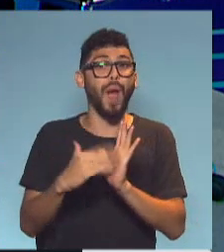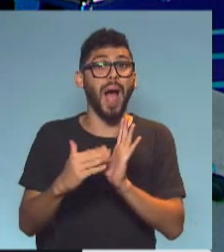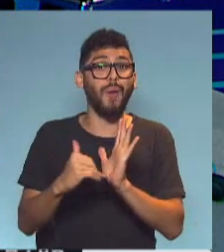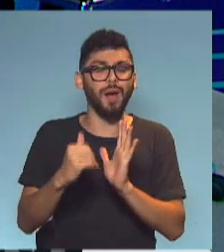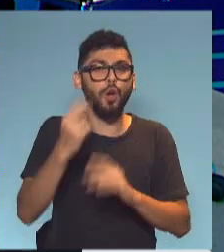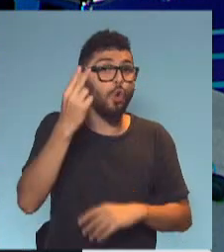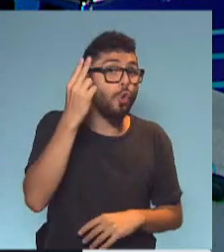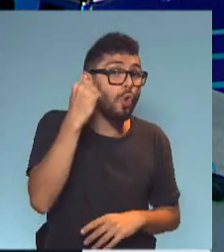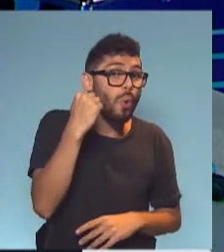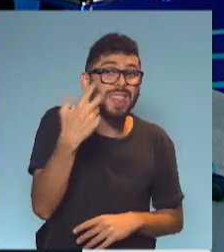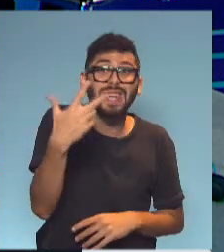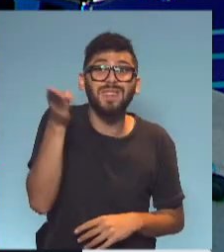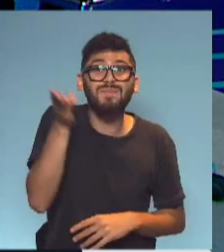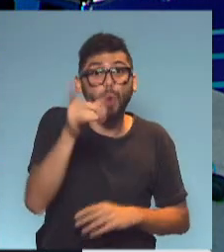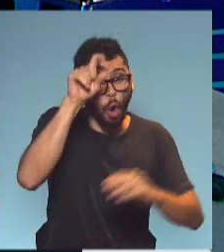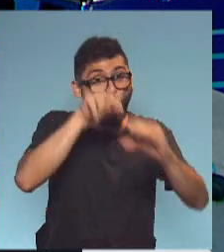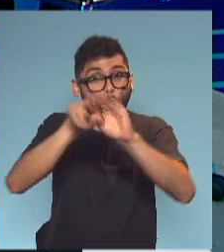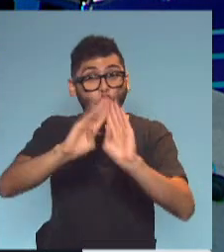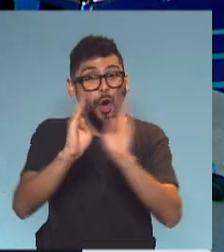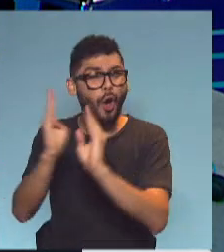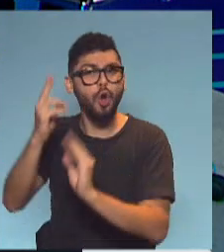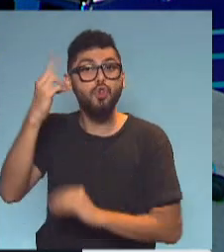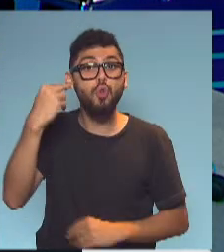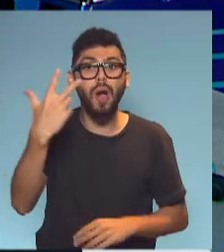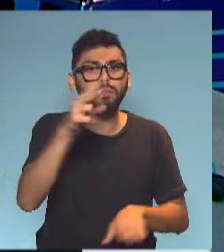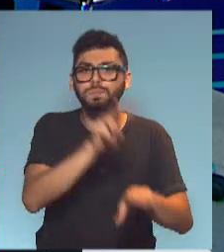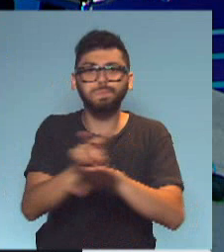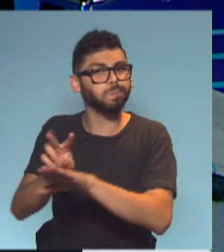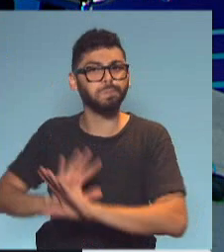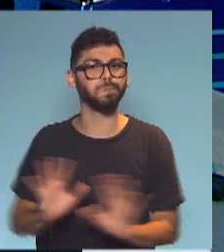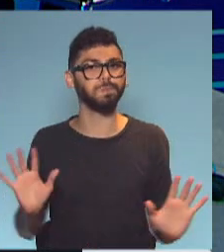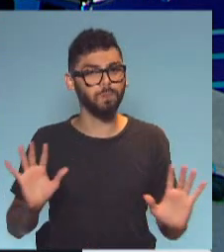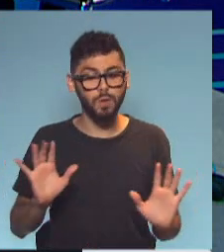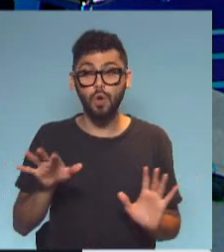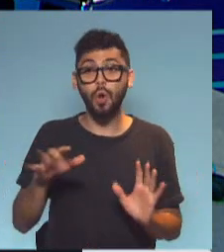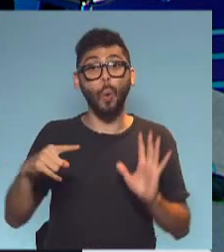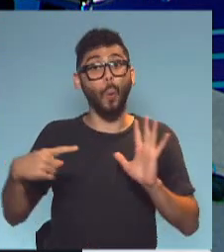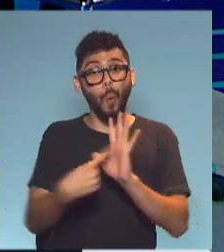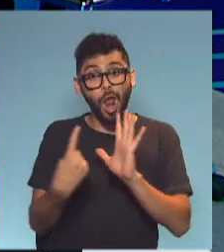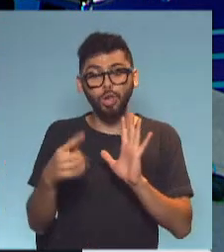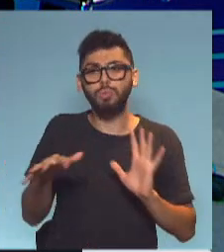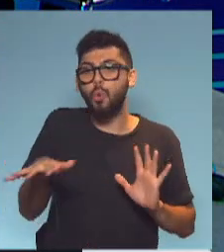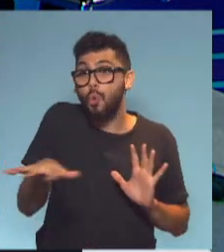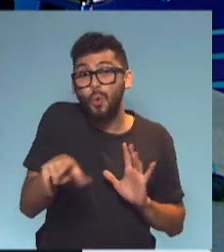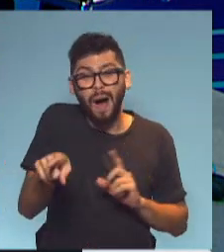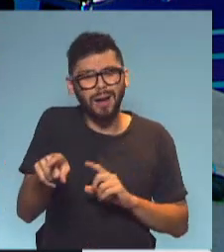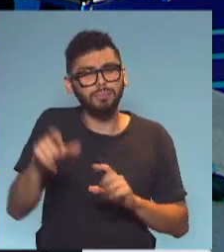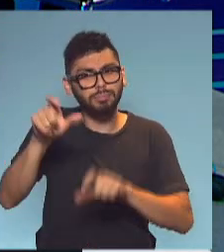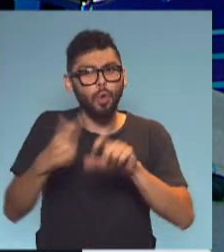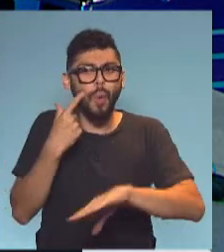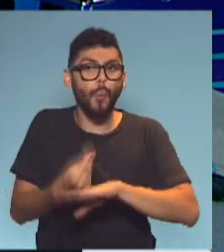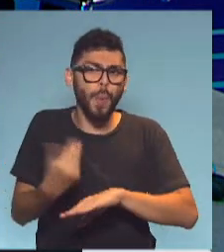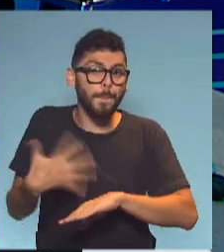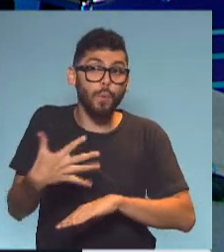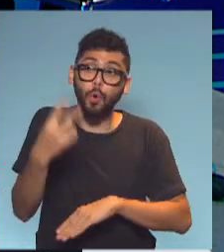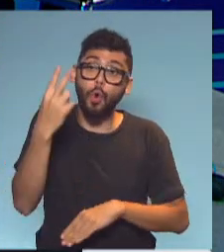93% de las camas de terapia intensiva, un distrito en la provincia de Buenos Aires, con una población muy importante como para que